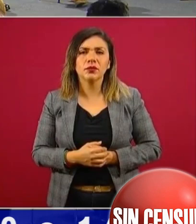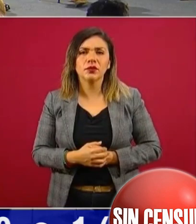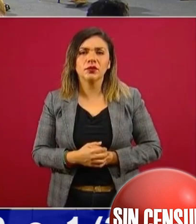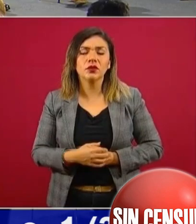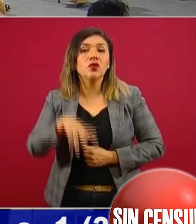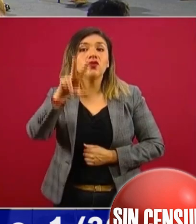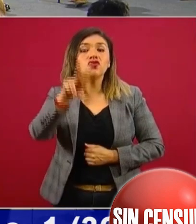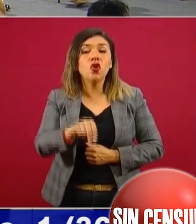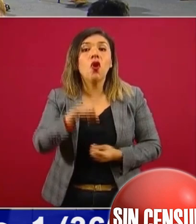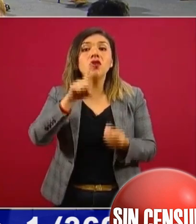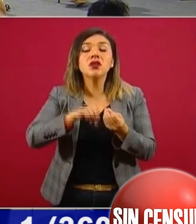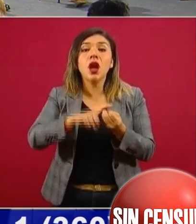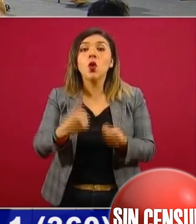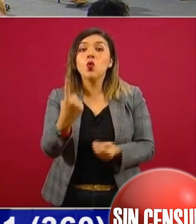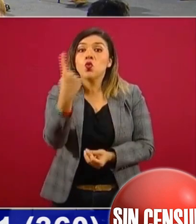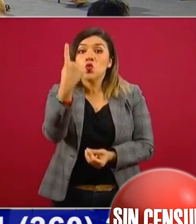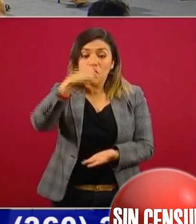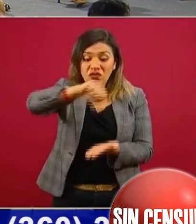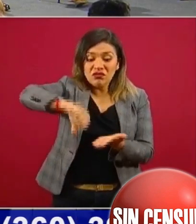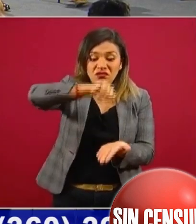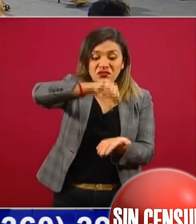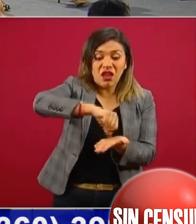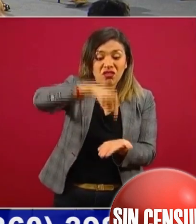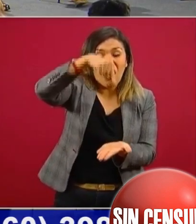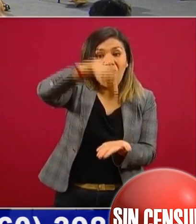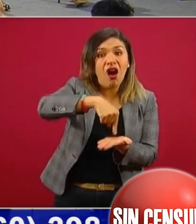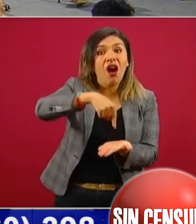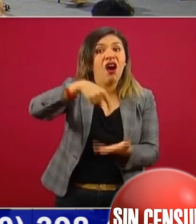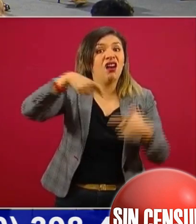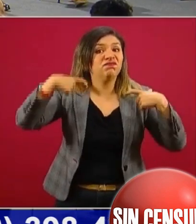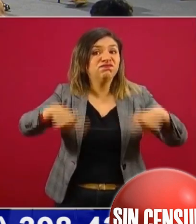las riquezas en unos pocos,